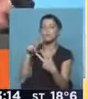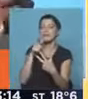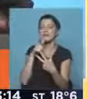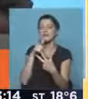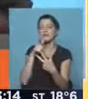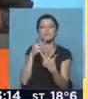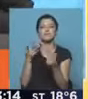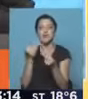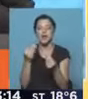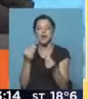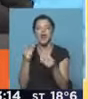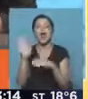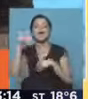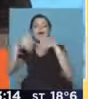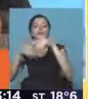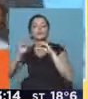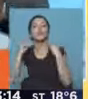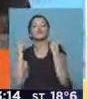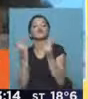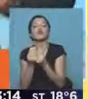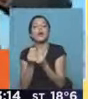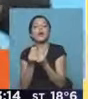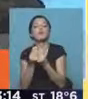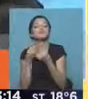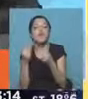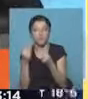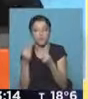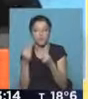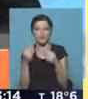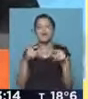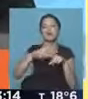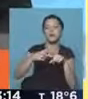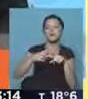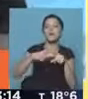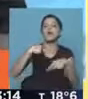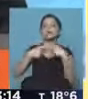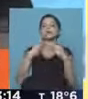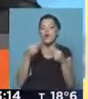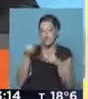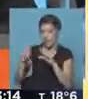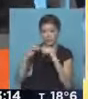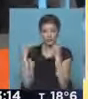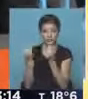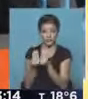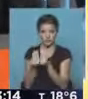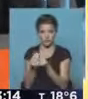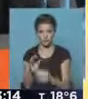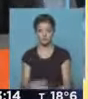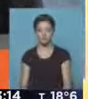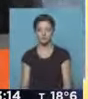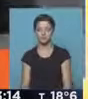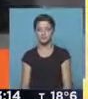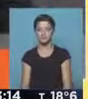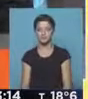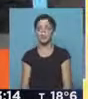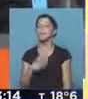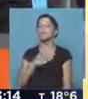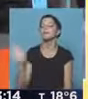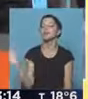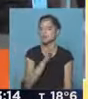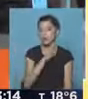dice el referéndum? ¿Y cómo se procesa políticamente después ese resultado? Bueno, yo creo que todas las elecciones son vagas en su